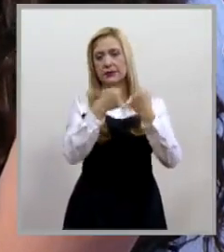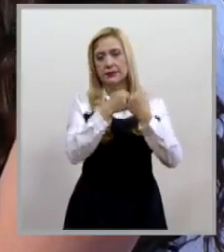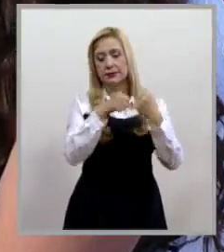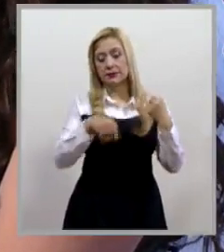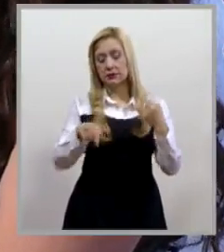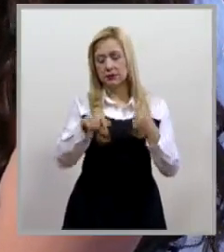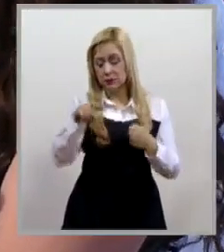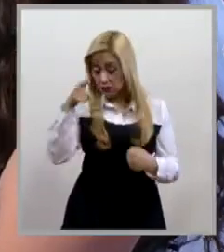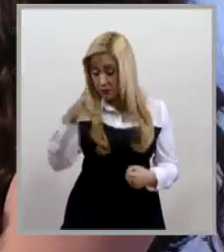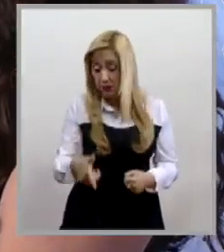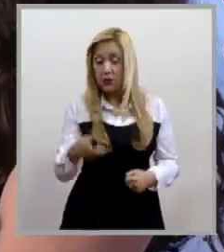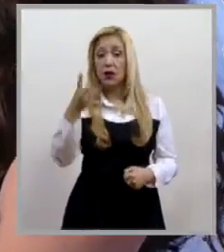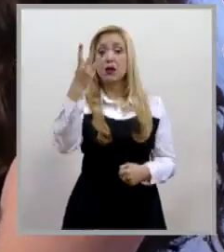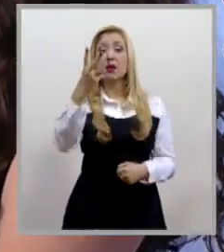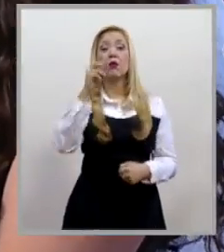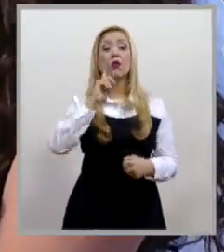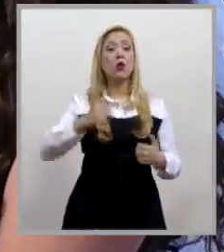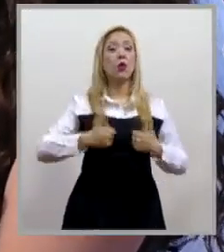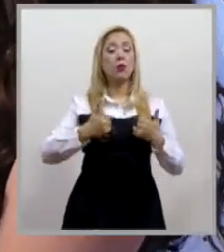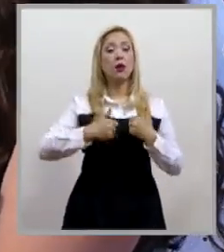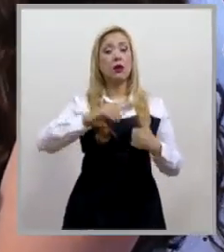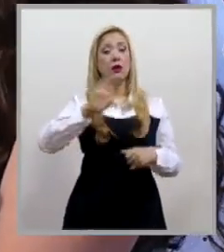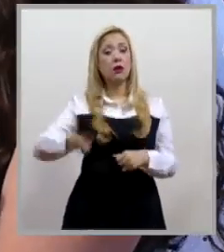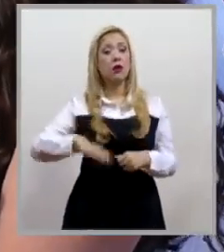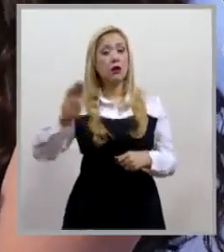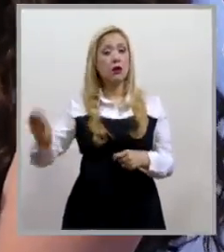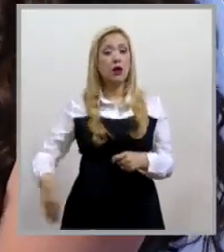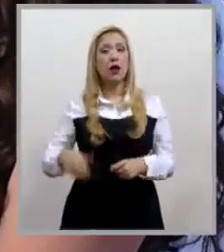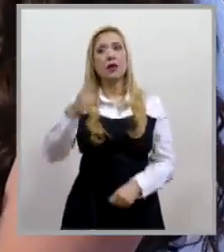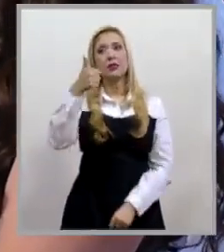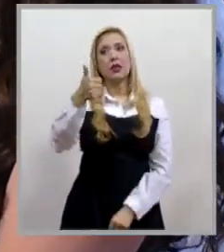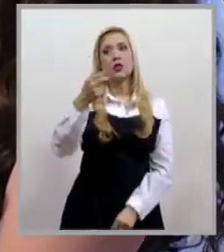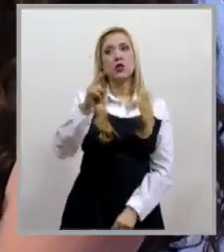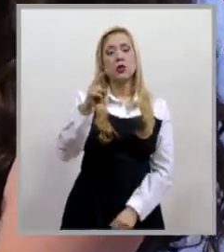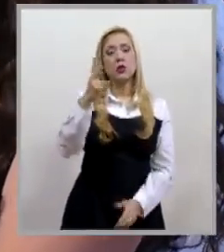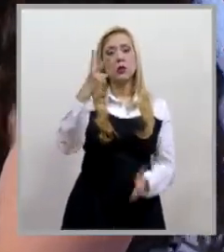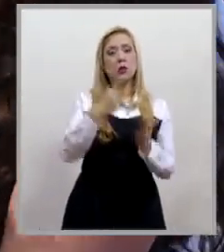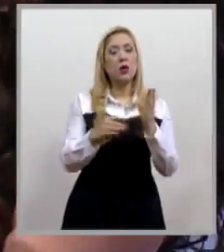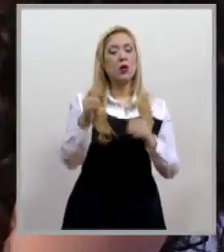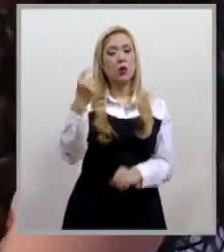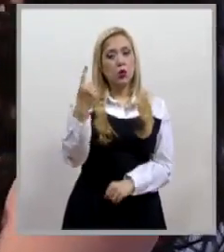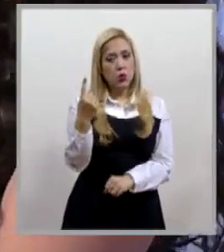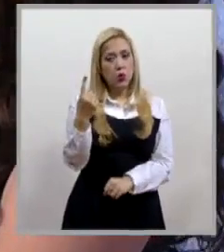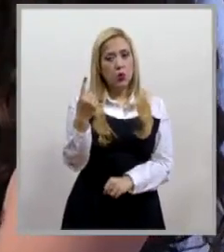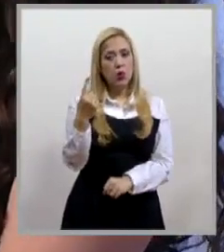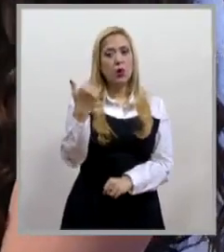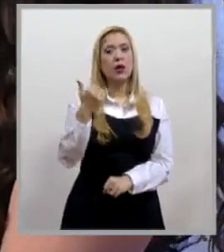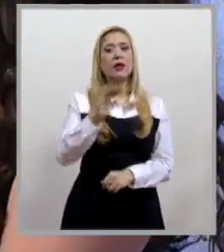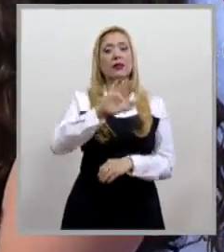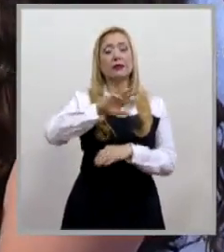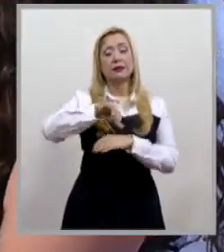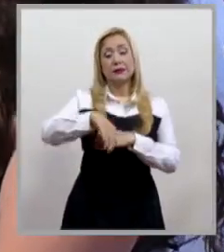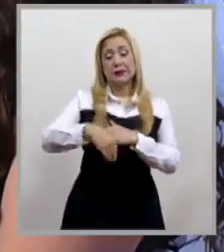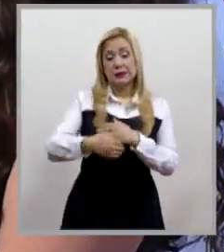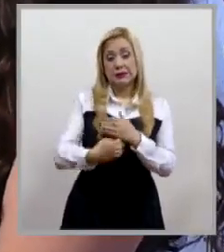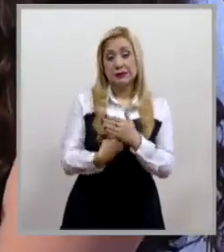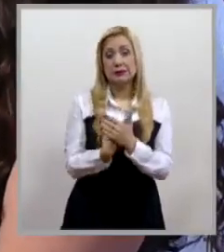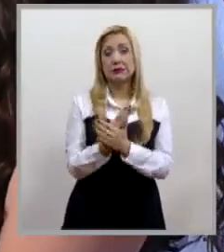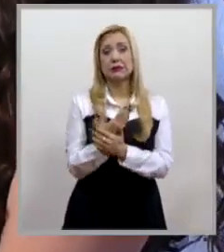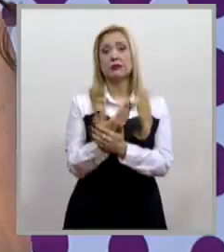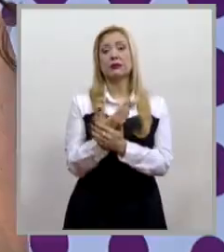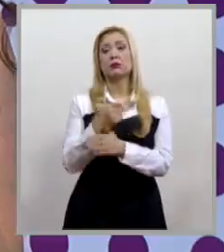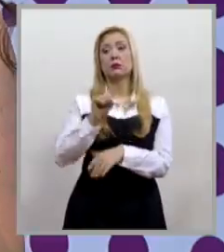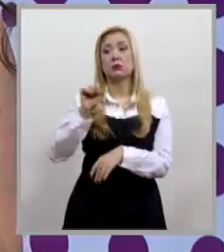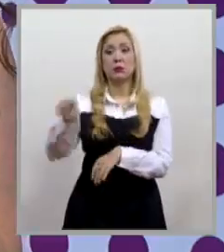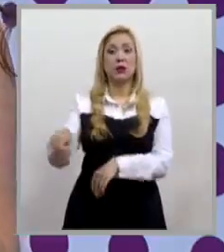los cuerpos de 3 jóvenes el 6 de noviembre de 2001 y al día siguiente, por iniciativa de